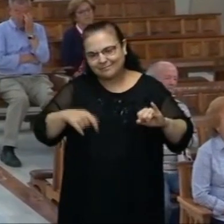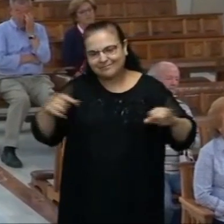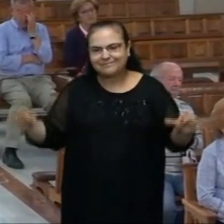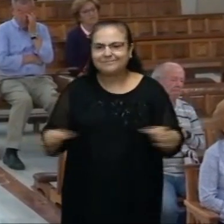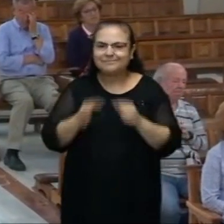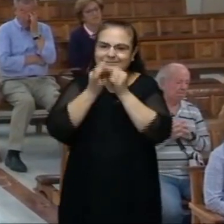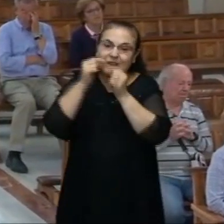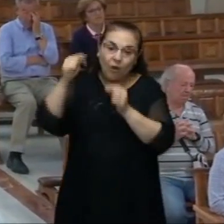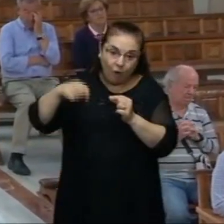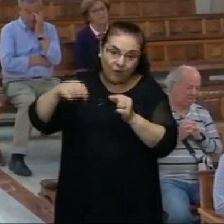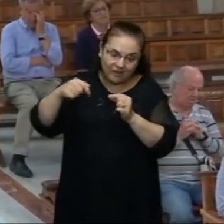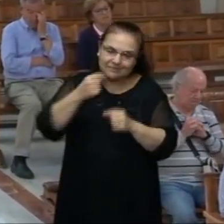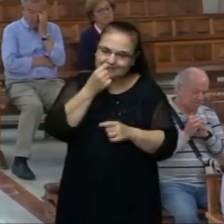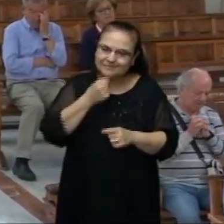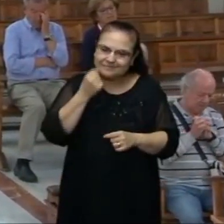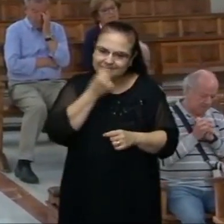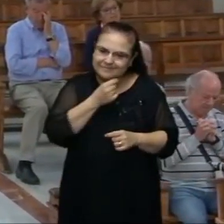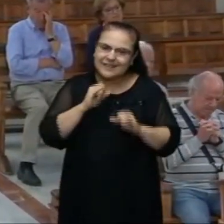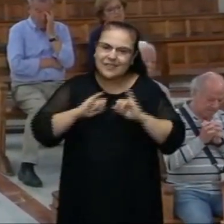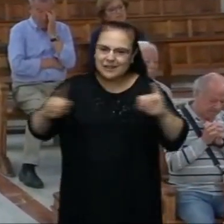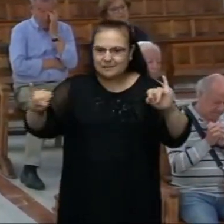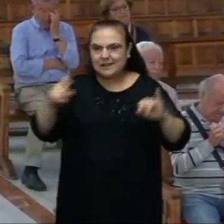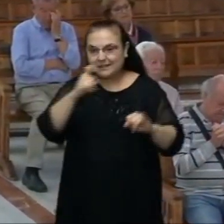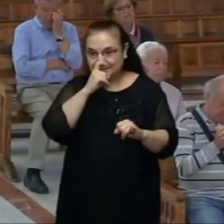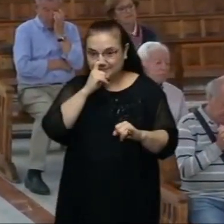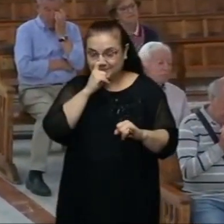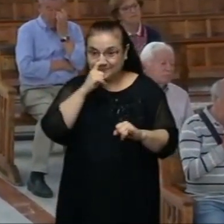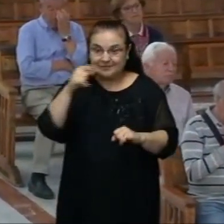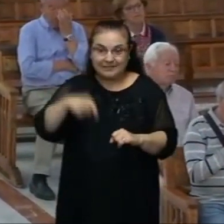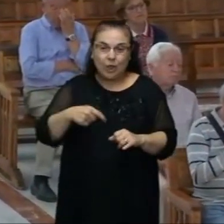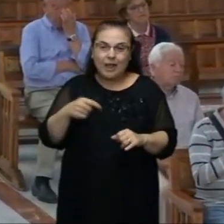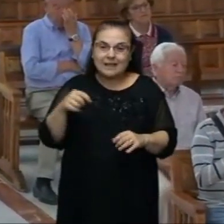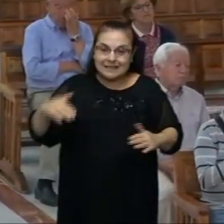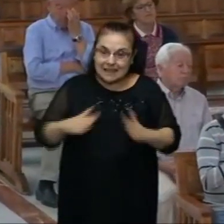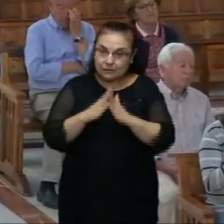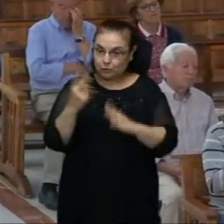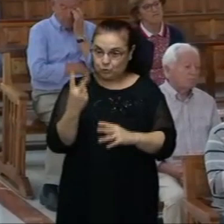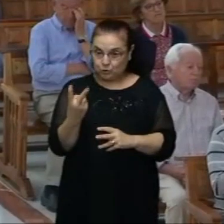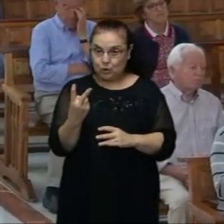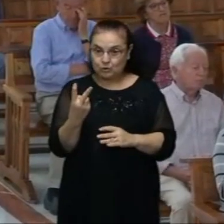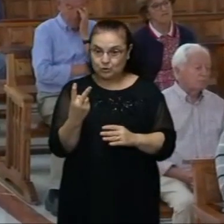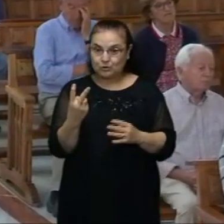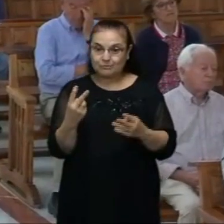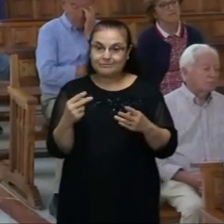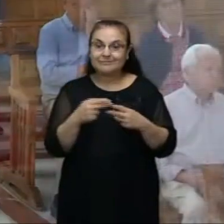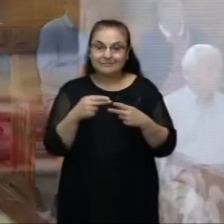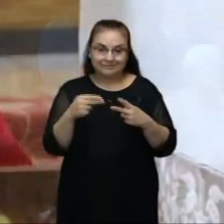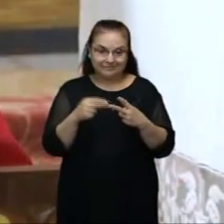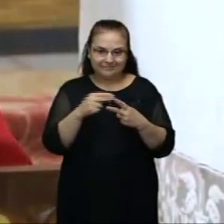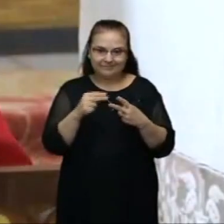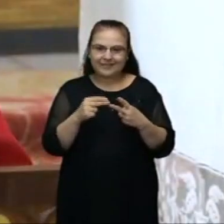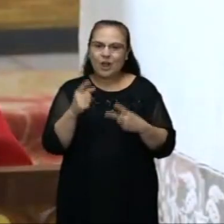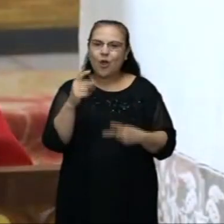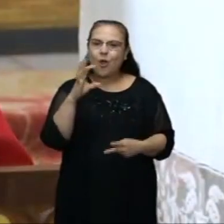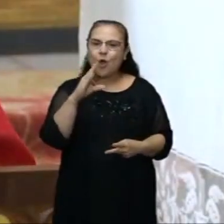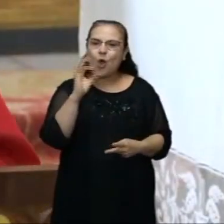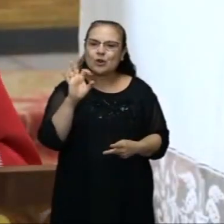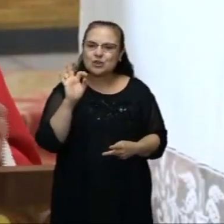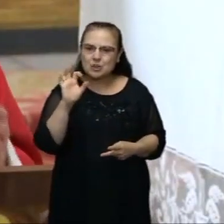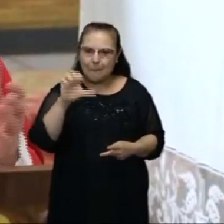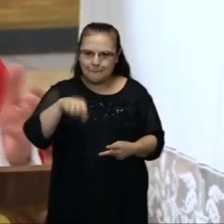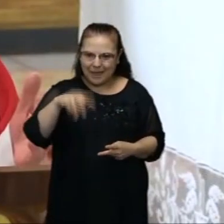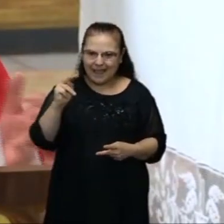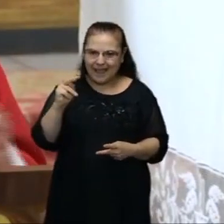hoy, celebrando y recordando a esos dos santos, Cosme y Damián, que